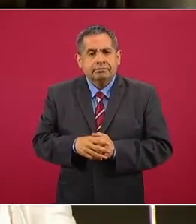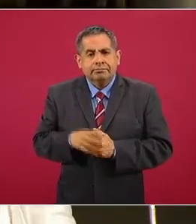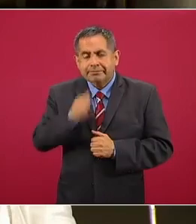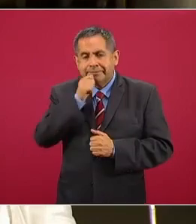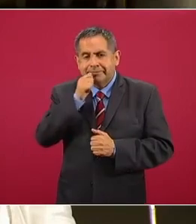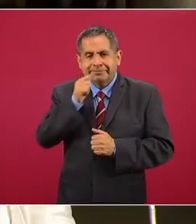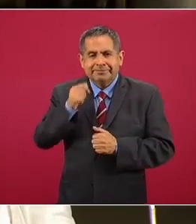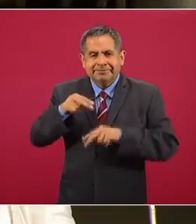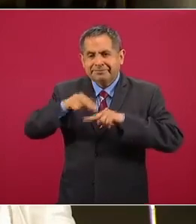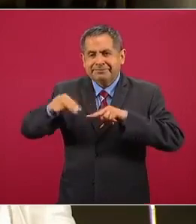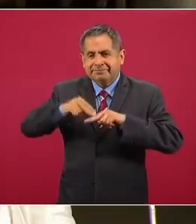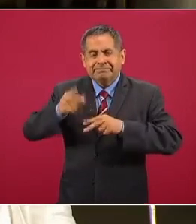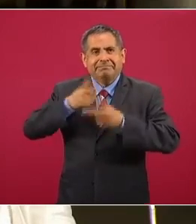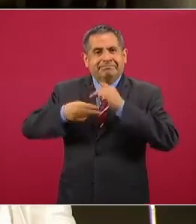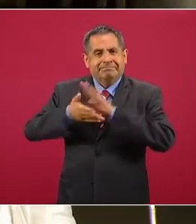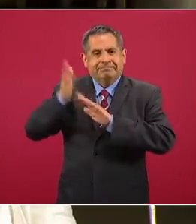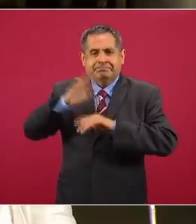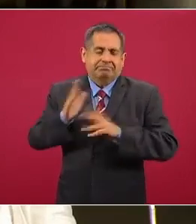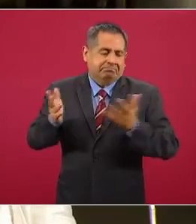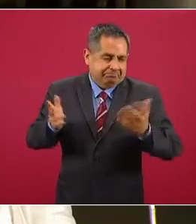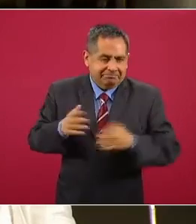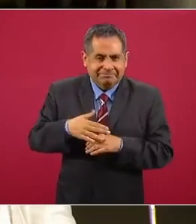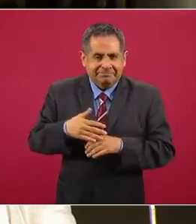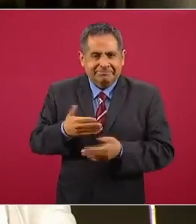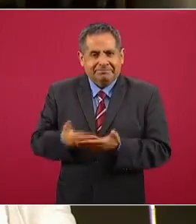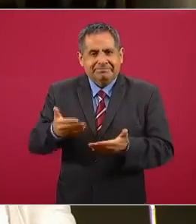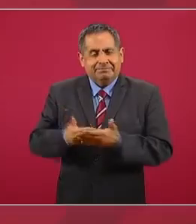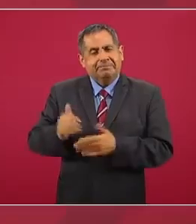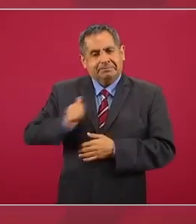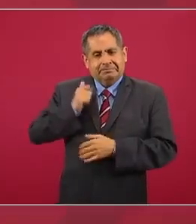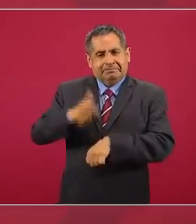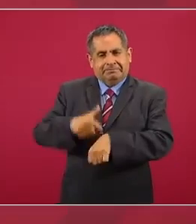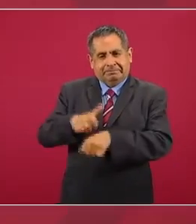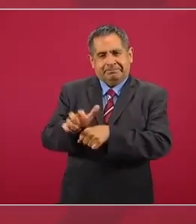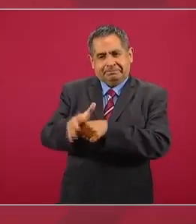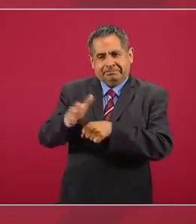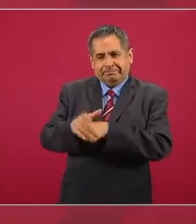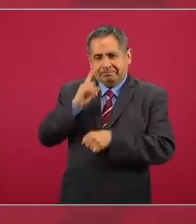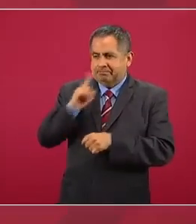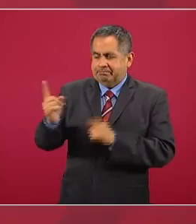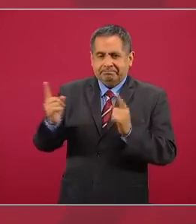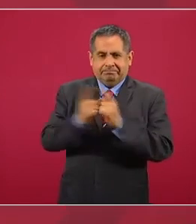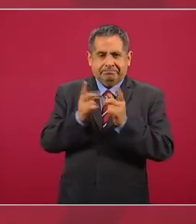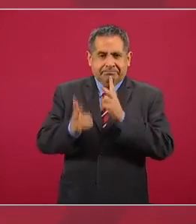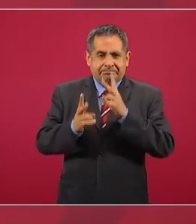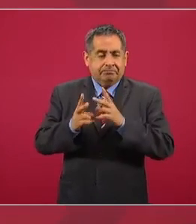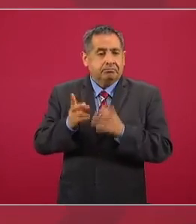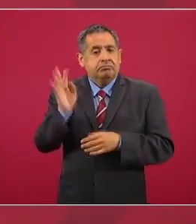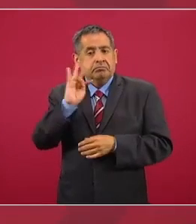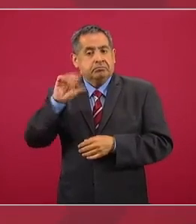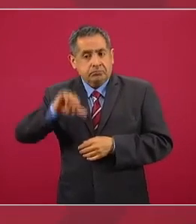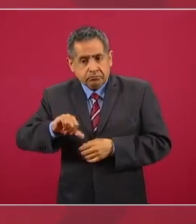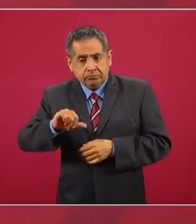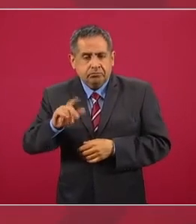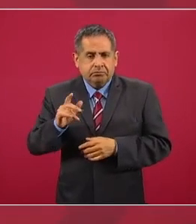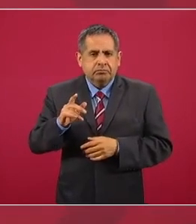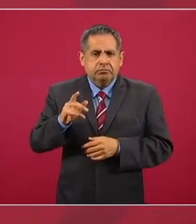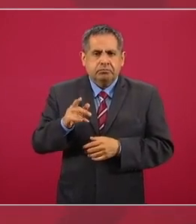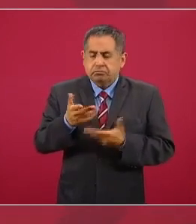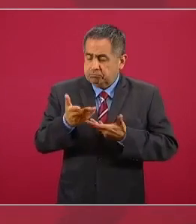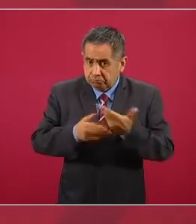Todavía no tengo boleto de regreso. Ah, bueno, entonces hay tiempo. Si no se puede hoy, sí